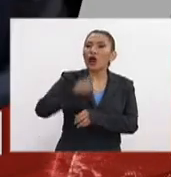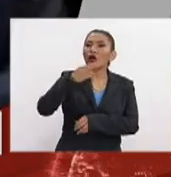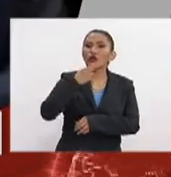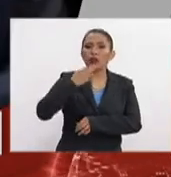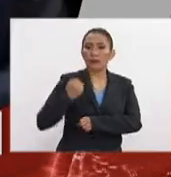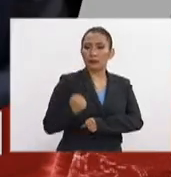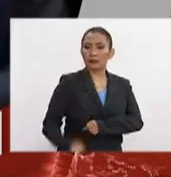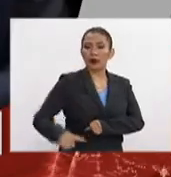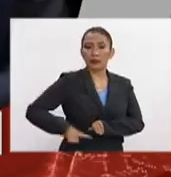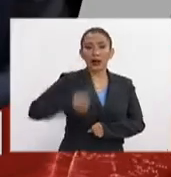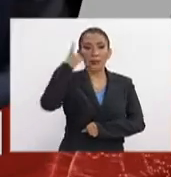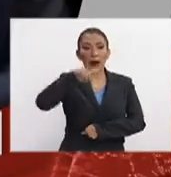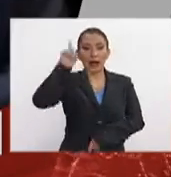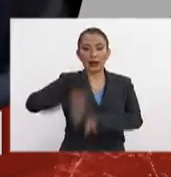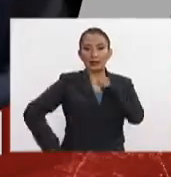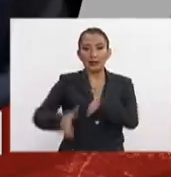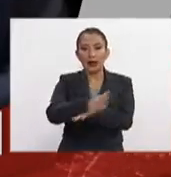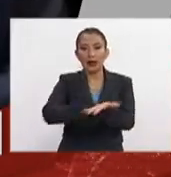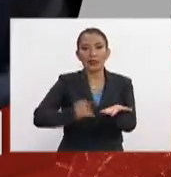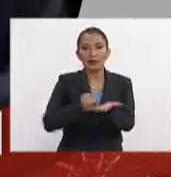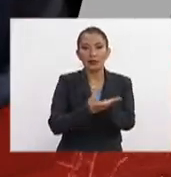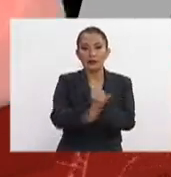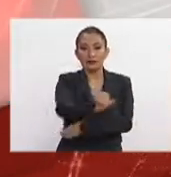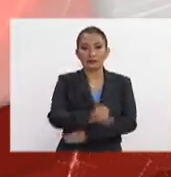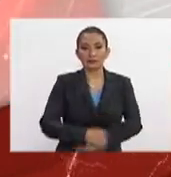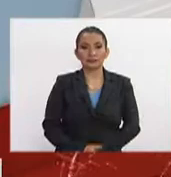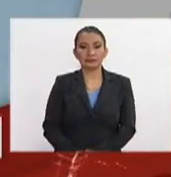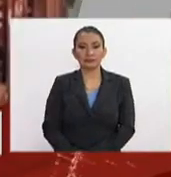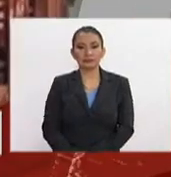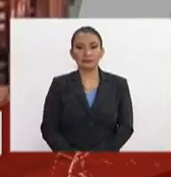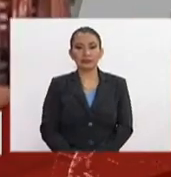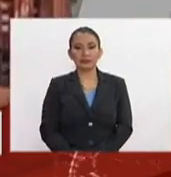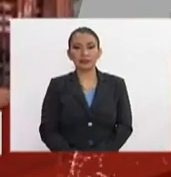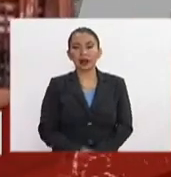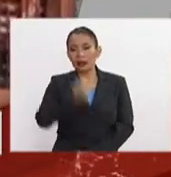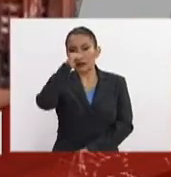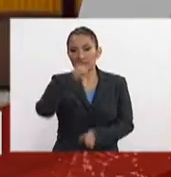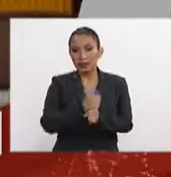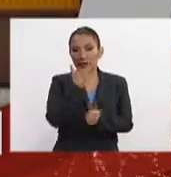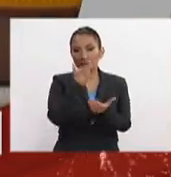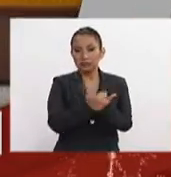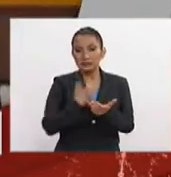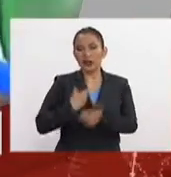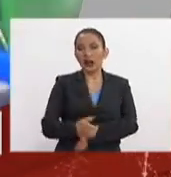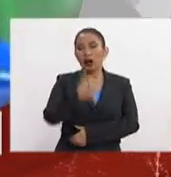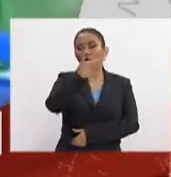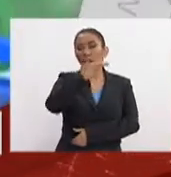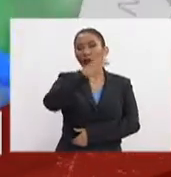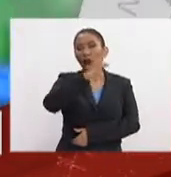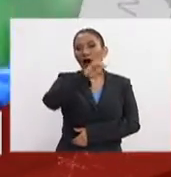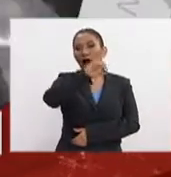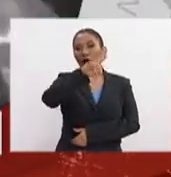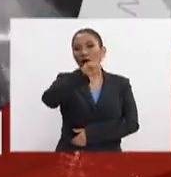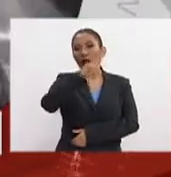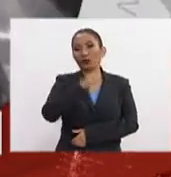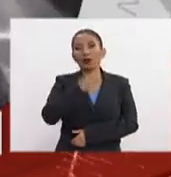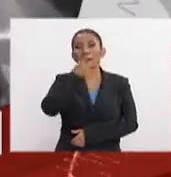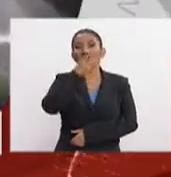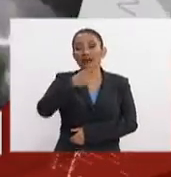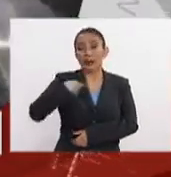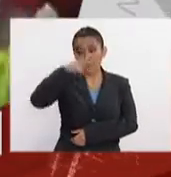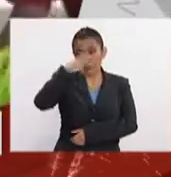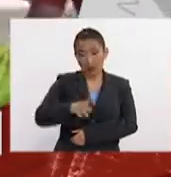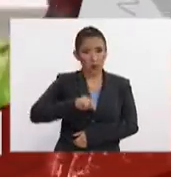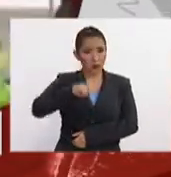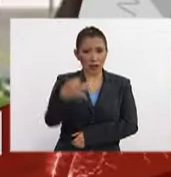el poder del Estado para desmantelar la democracia. El secretario de Economía, Ildefonso Guajardo, dice que nuestro país